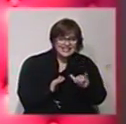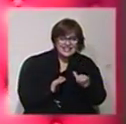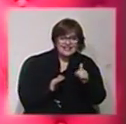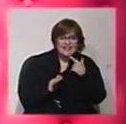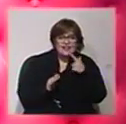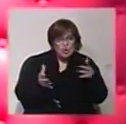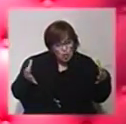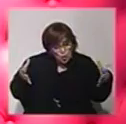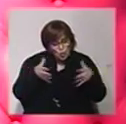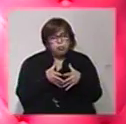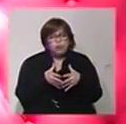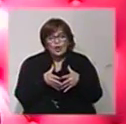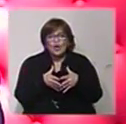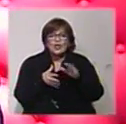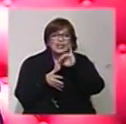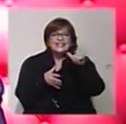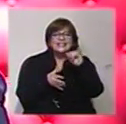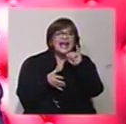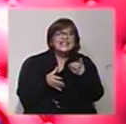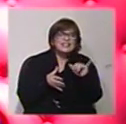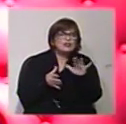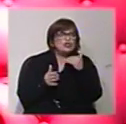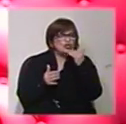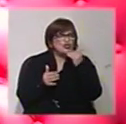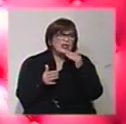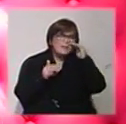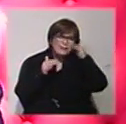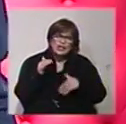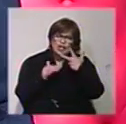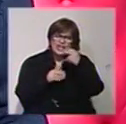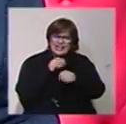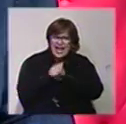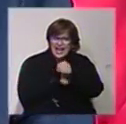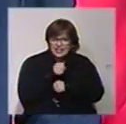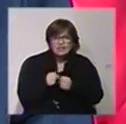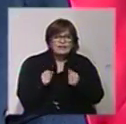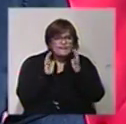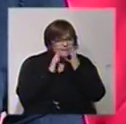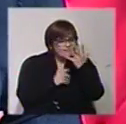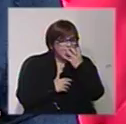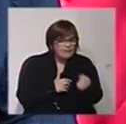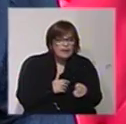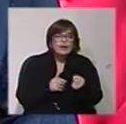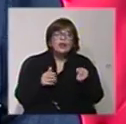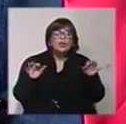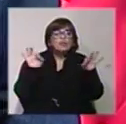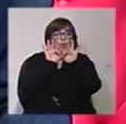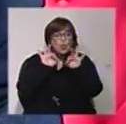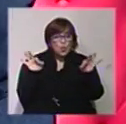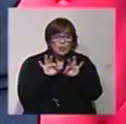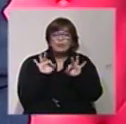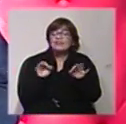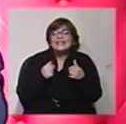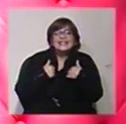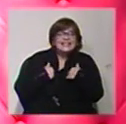una comunidad jazzera. No sé si sub 30, pero por ahí de cultores de este género, que está, obviamente, no es